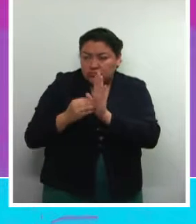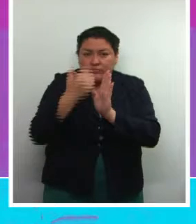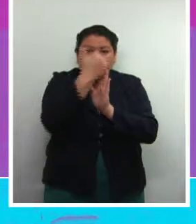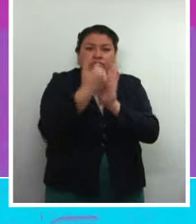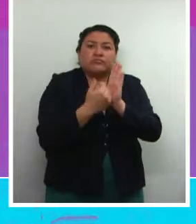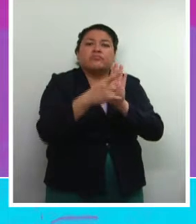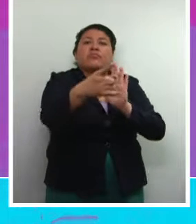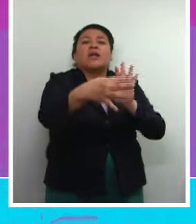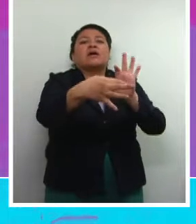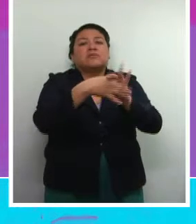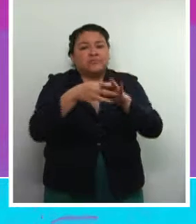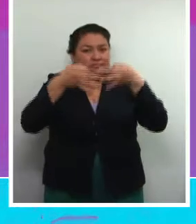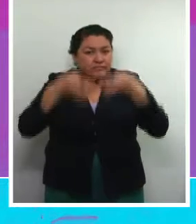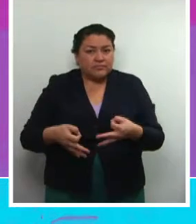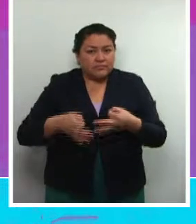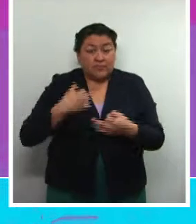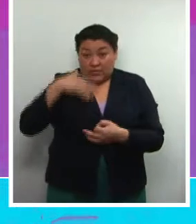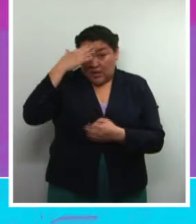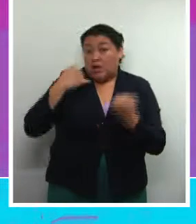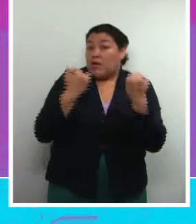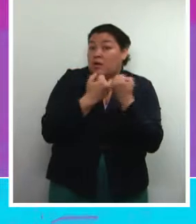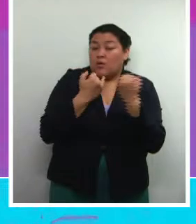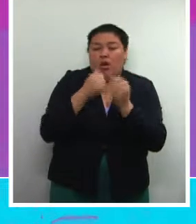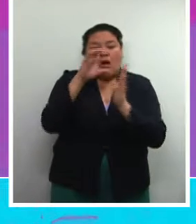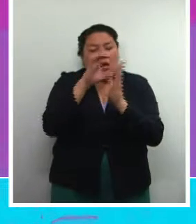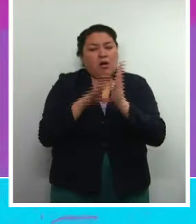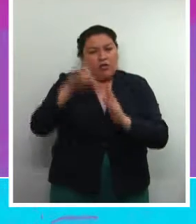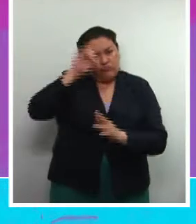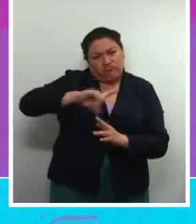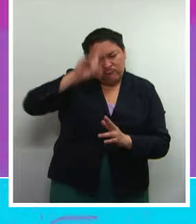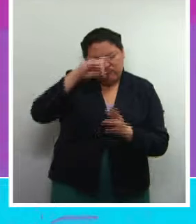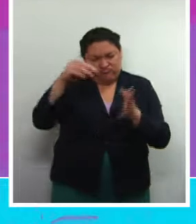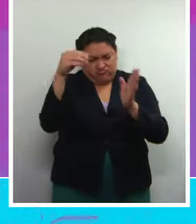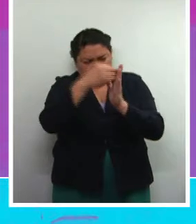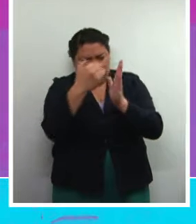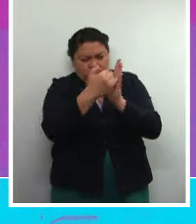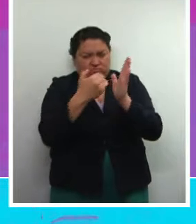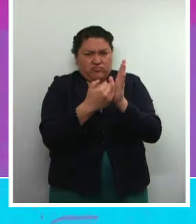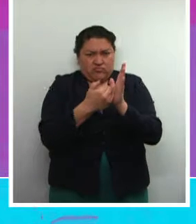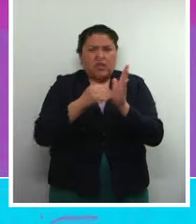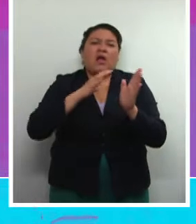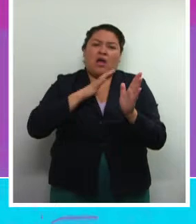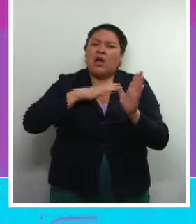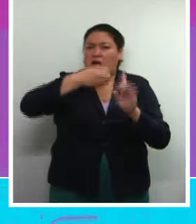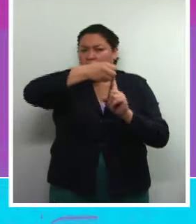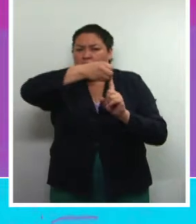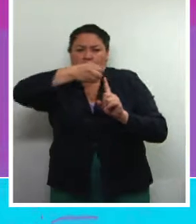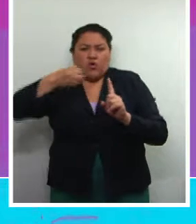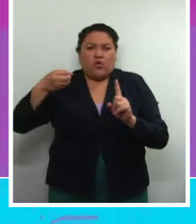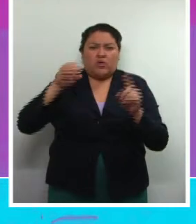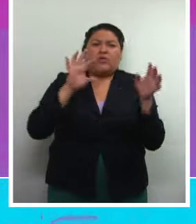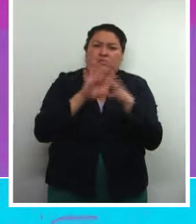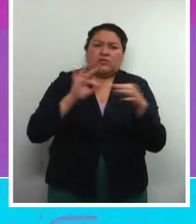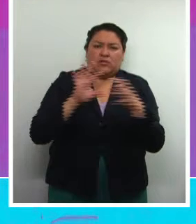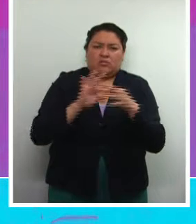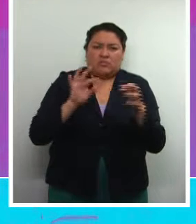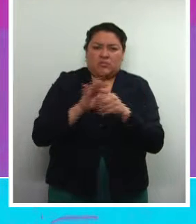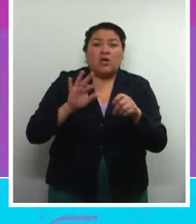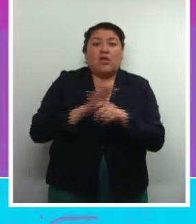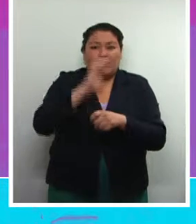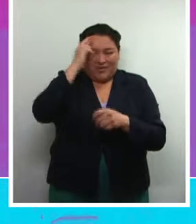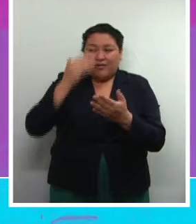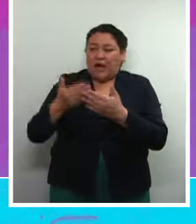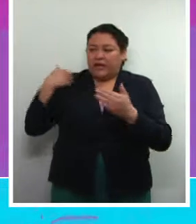diversos lineamientos de estabilidad constitucional mediante un procedimiento regido por su reforma